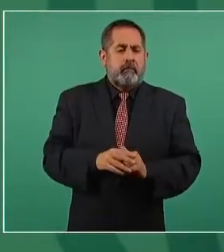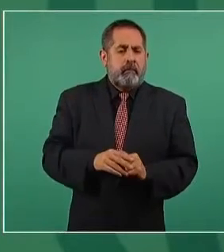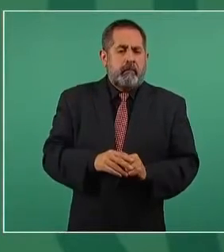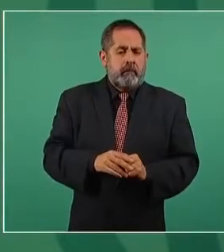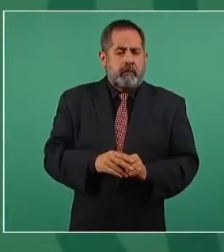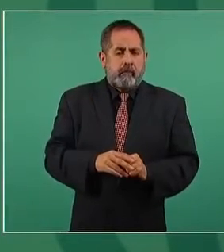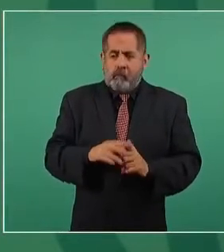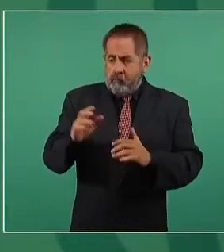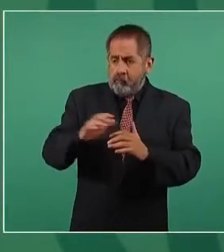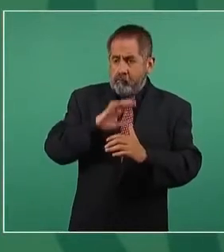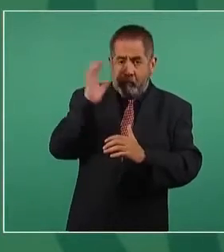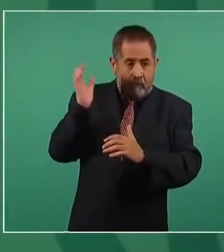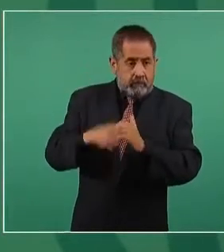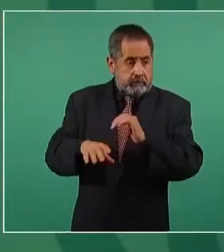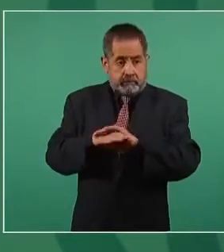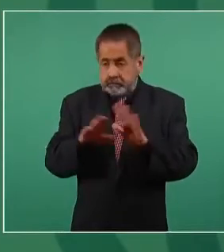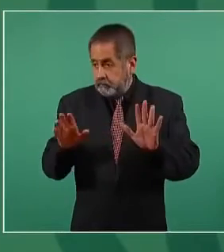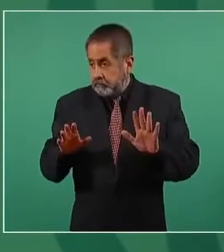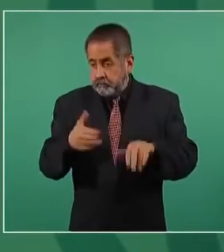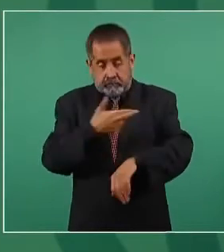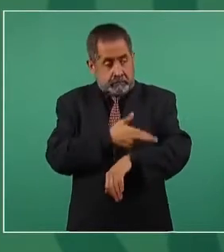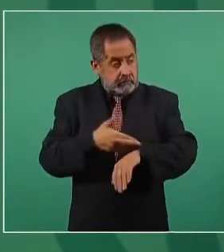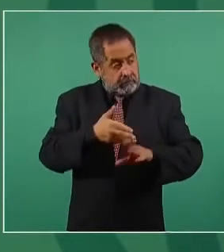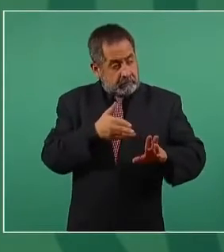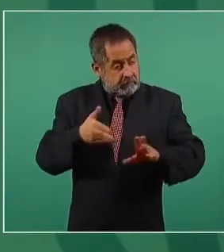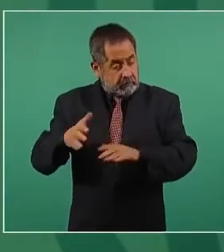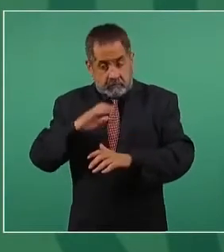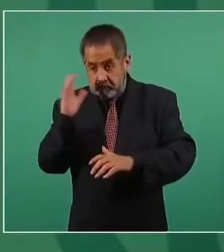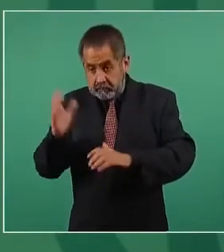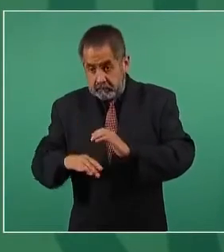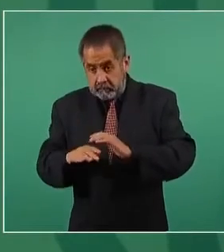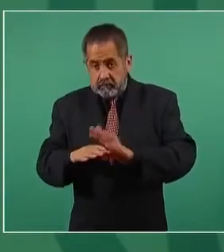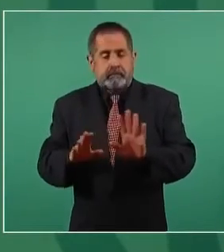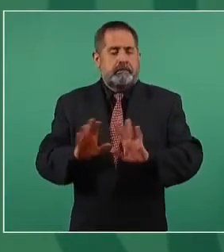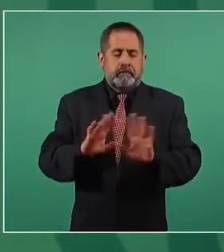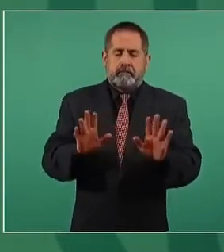termine completamente el proceso. Muy bien.